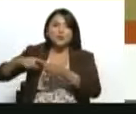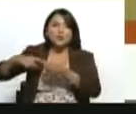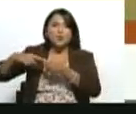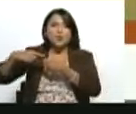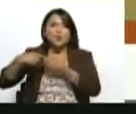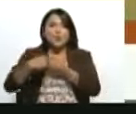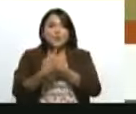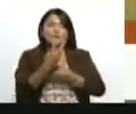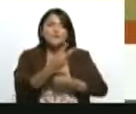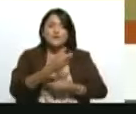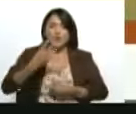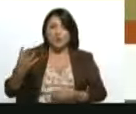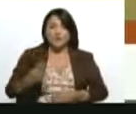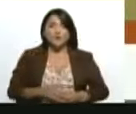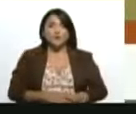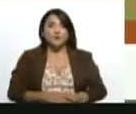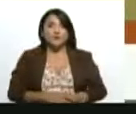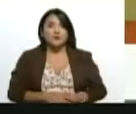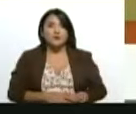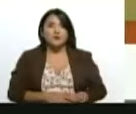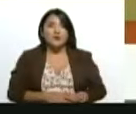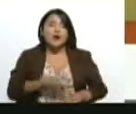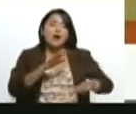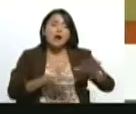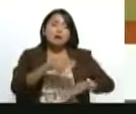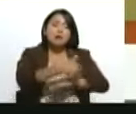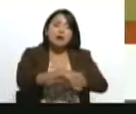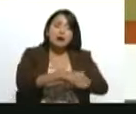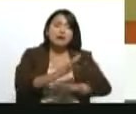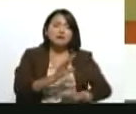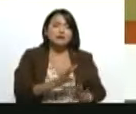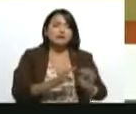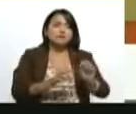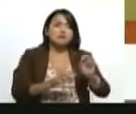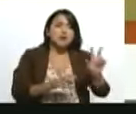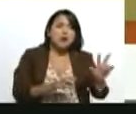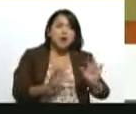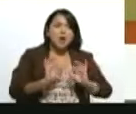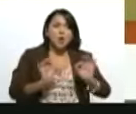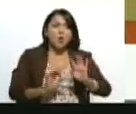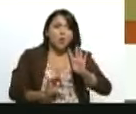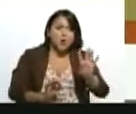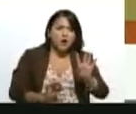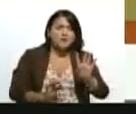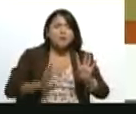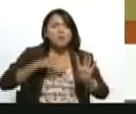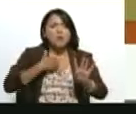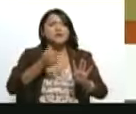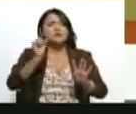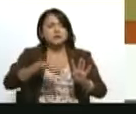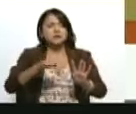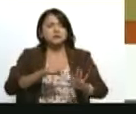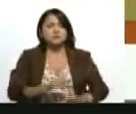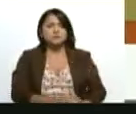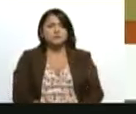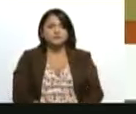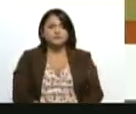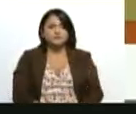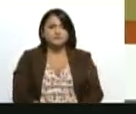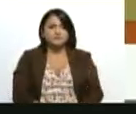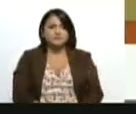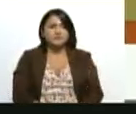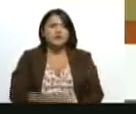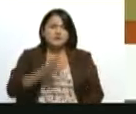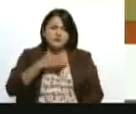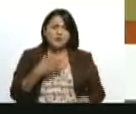¿Pudieras tener una calle en vez de 3, pudiera tener 4 o 5? Claro, eso es